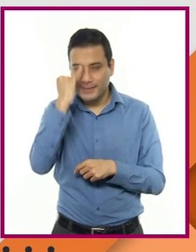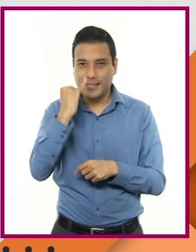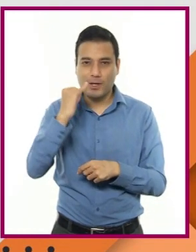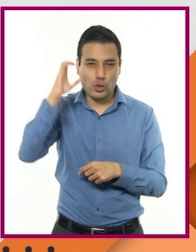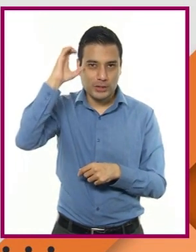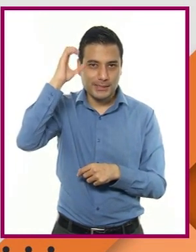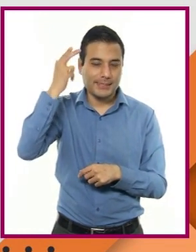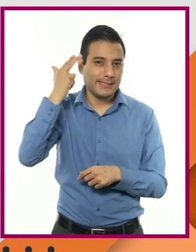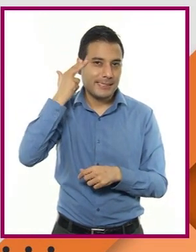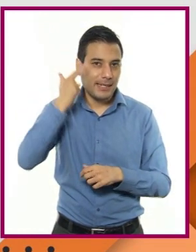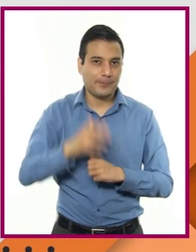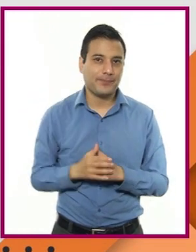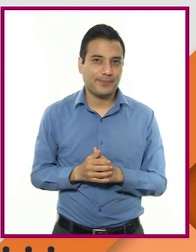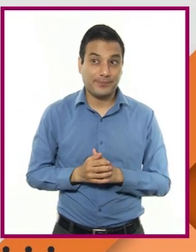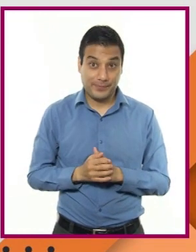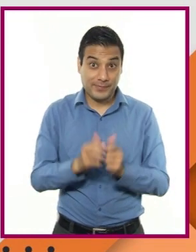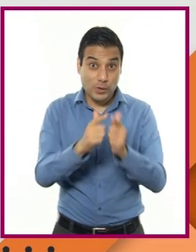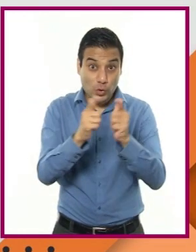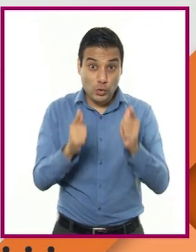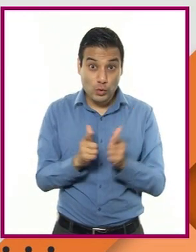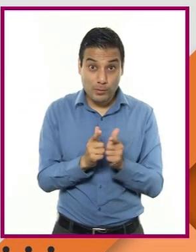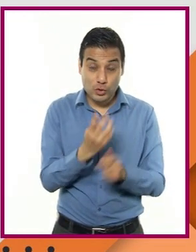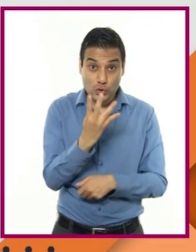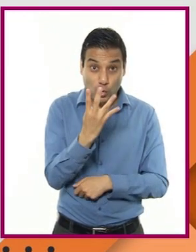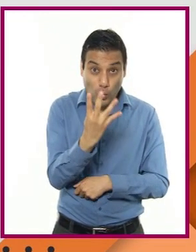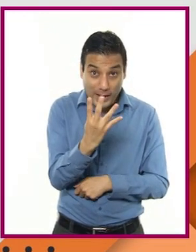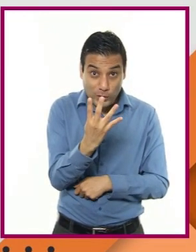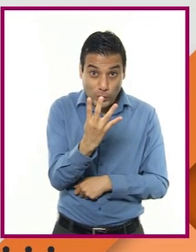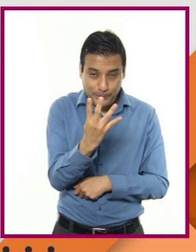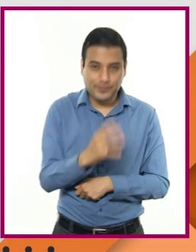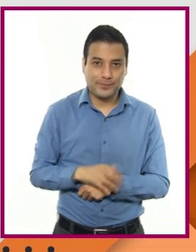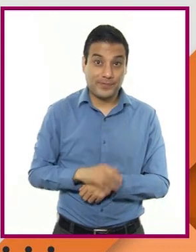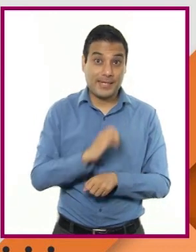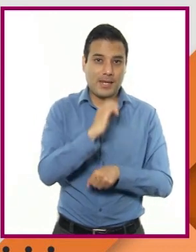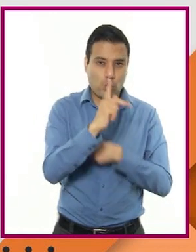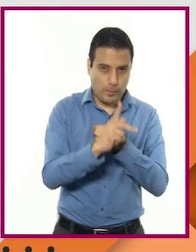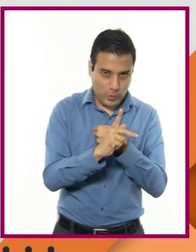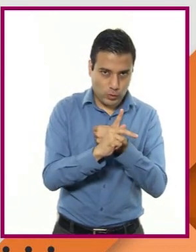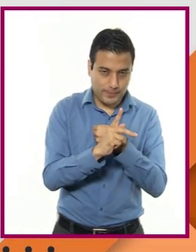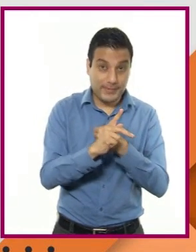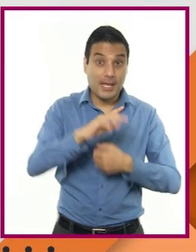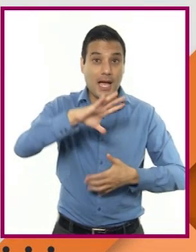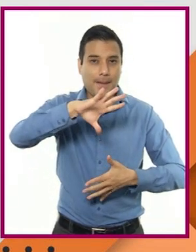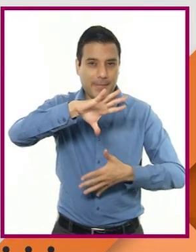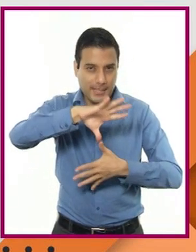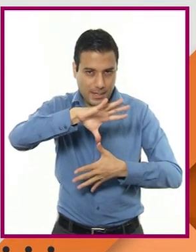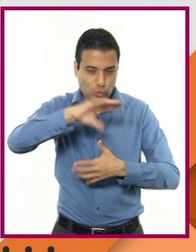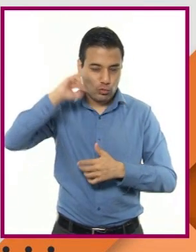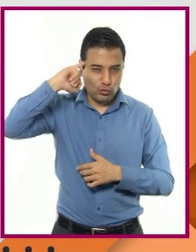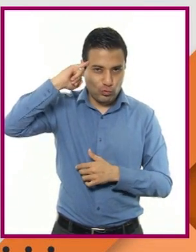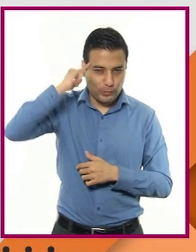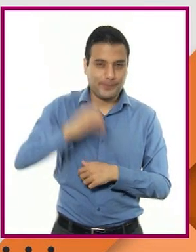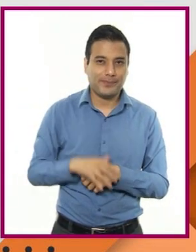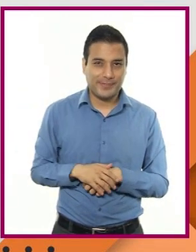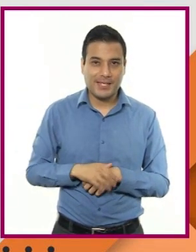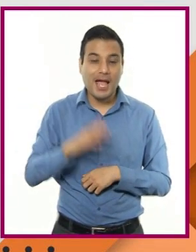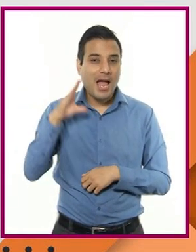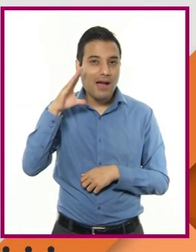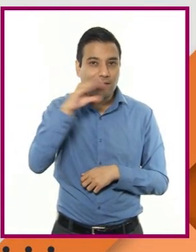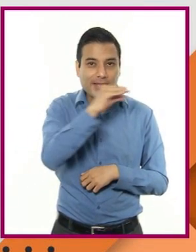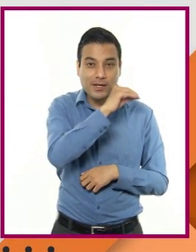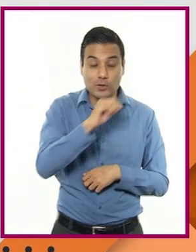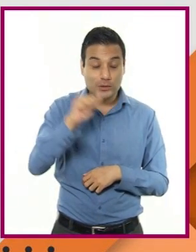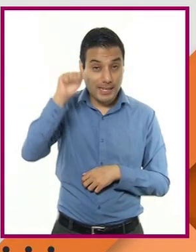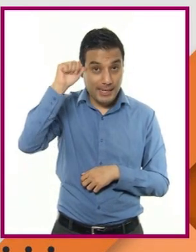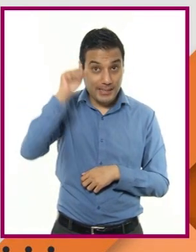La convivencia de estos cuatro grupos, europeos, americanos, africanos y asiáticos, da